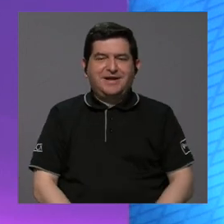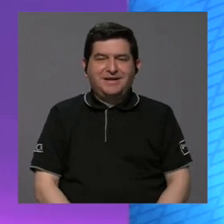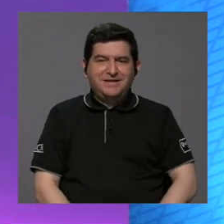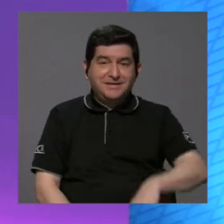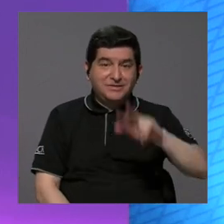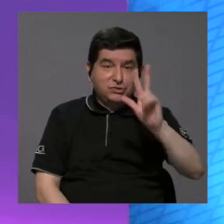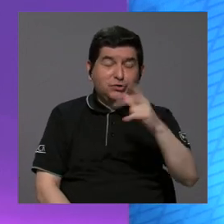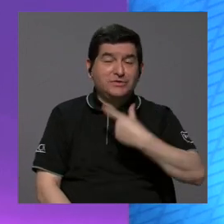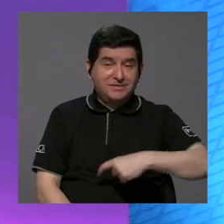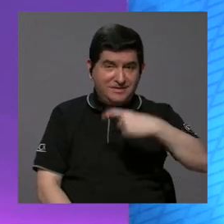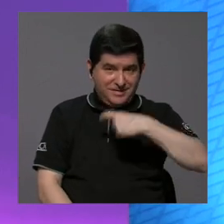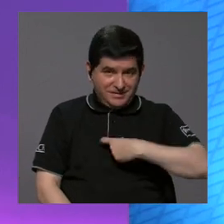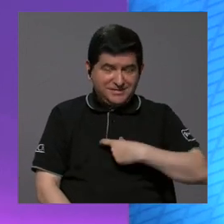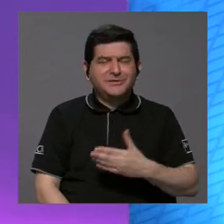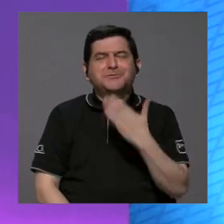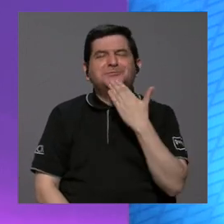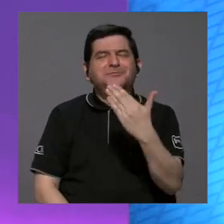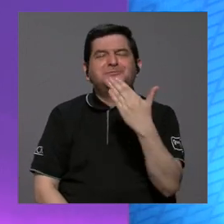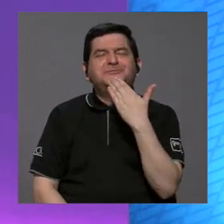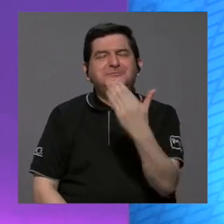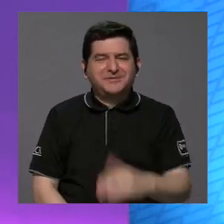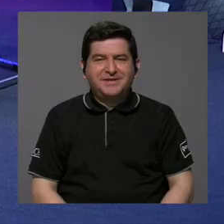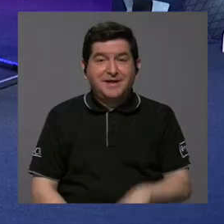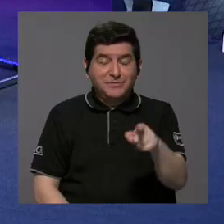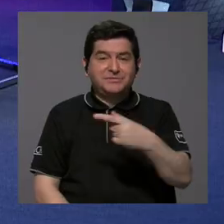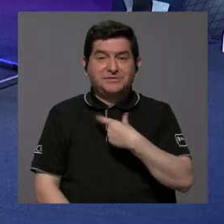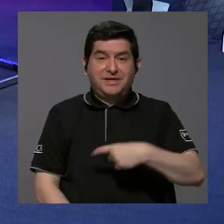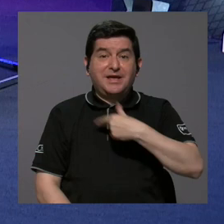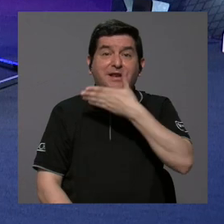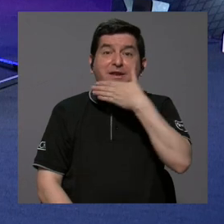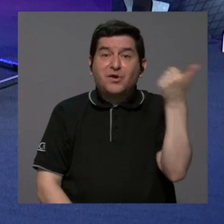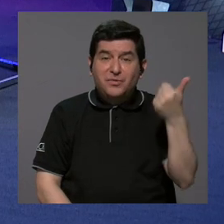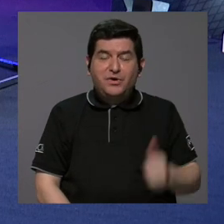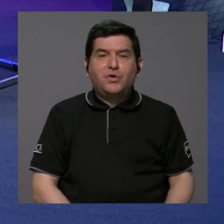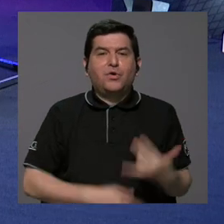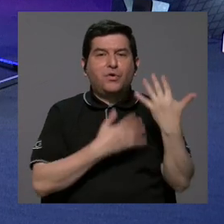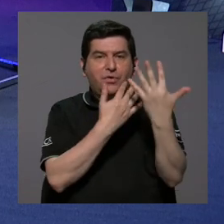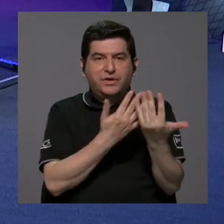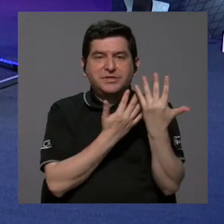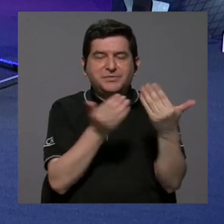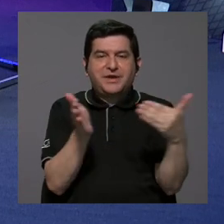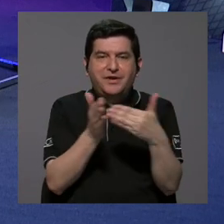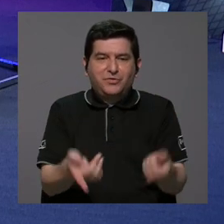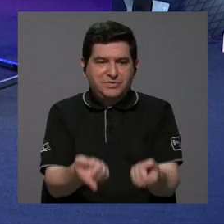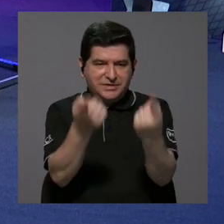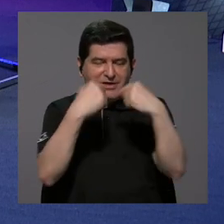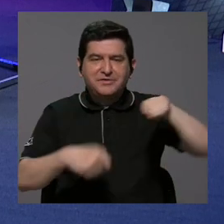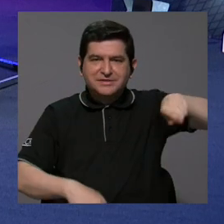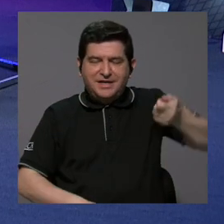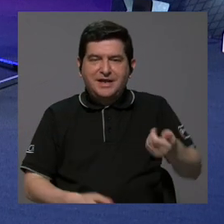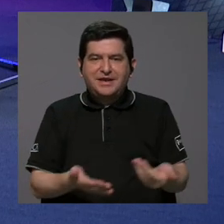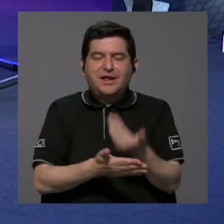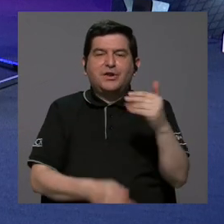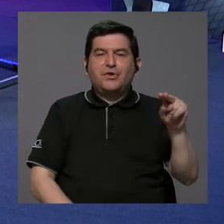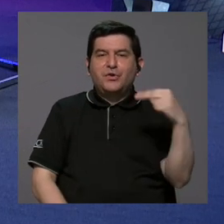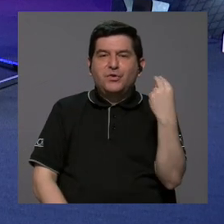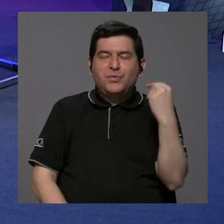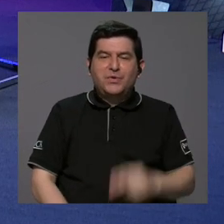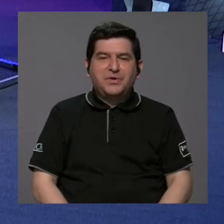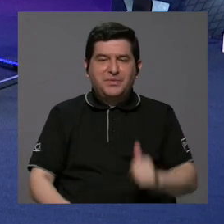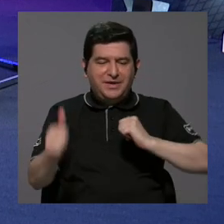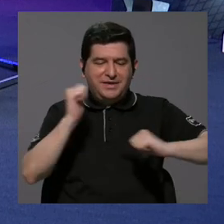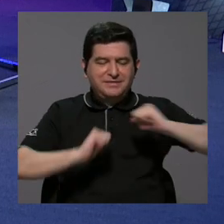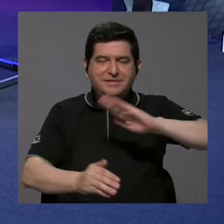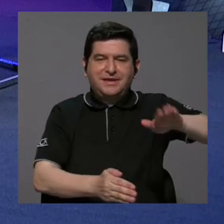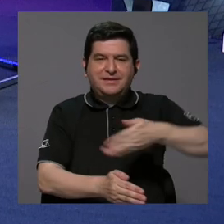esos tres deseos agradecerte desearte lo mejor y esperamos volverte a tener acá en el canal con nuevas noticias del